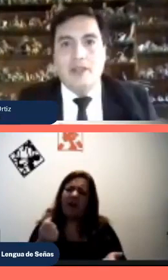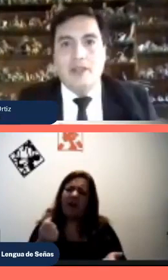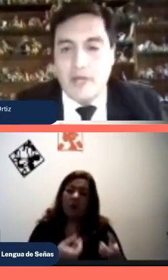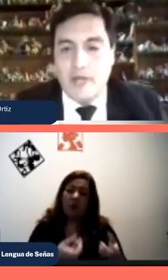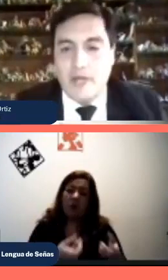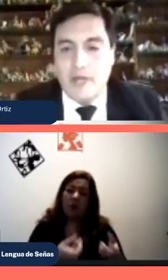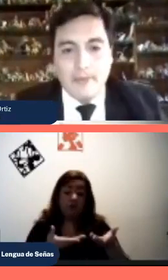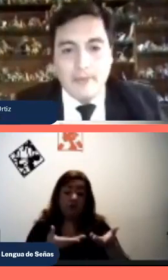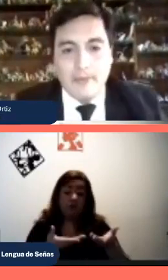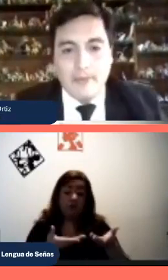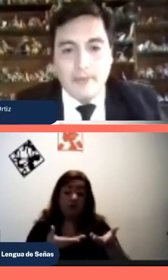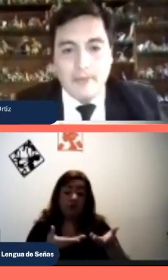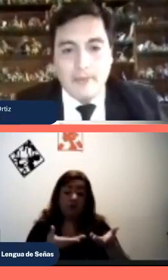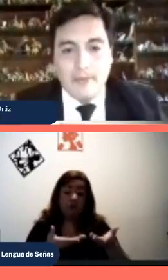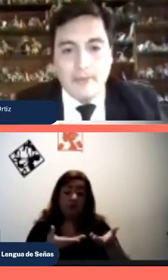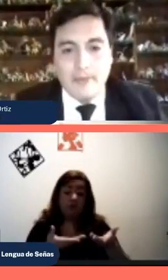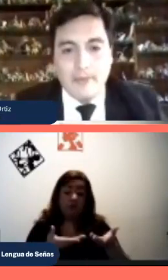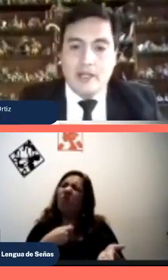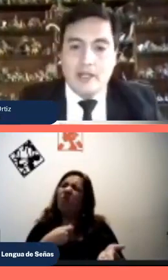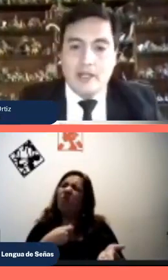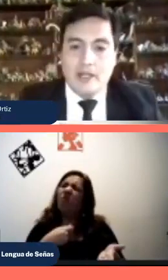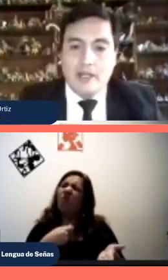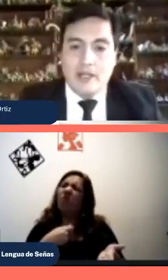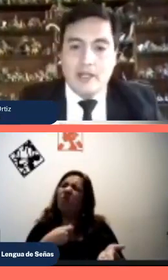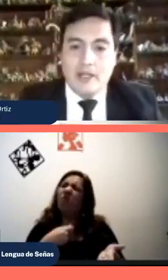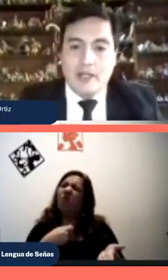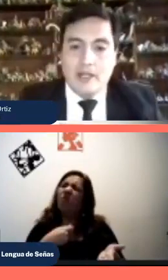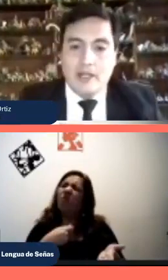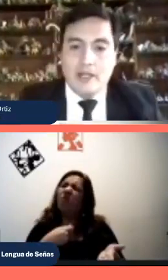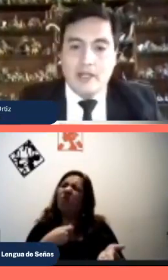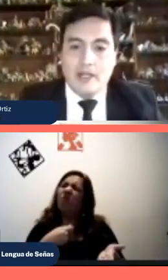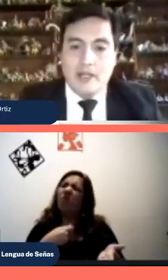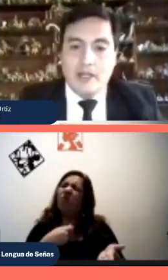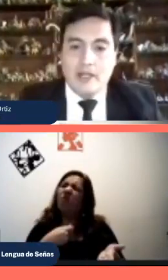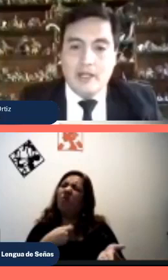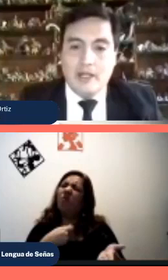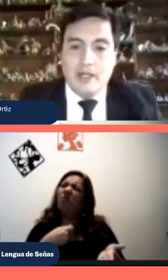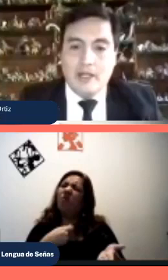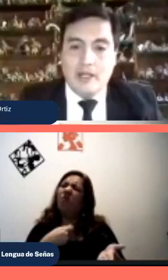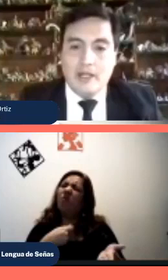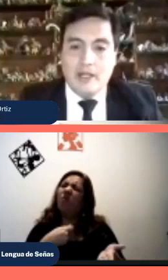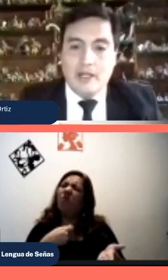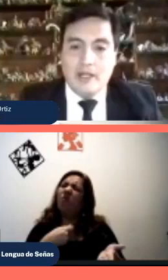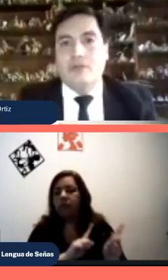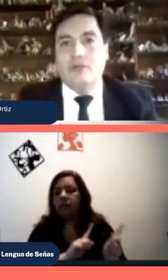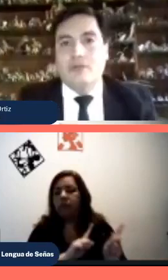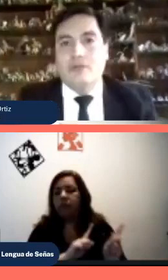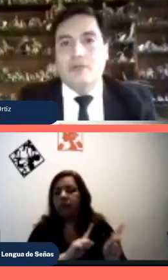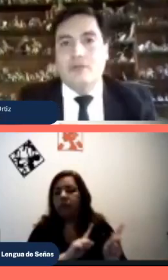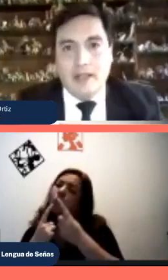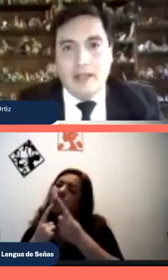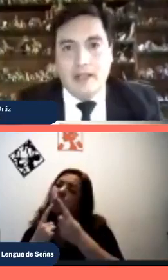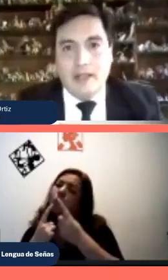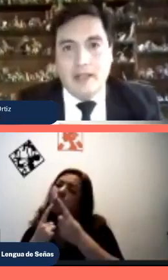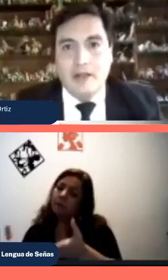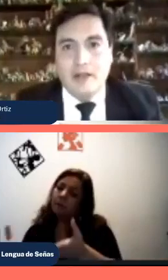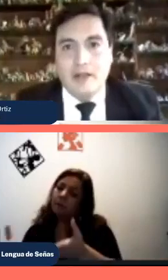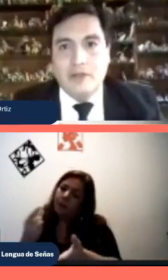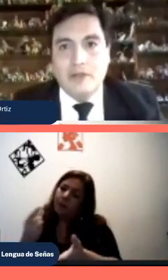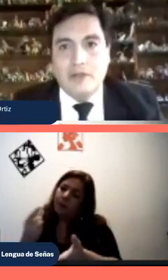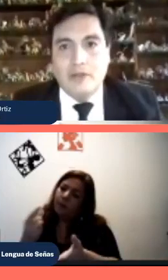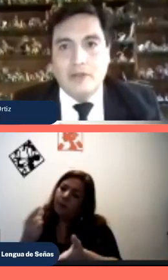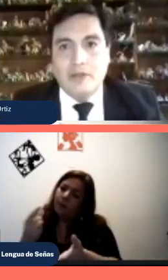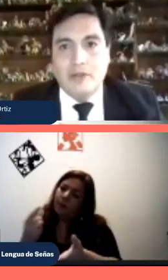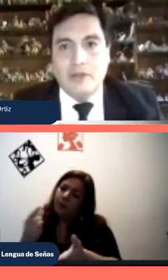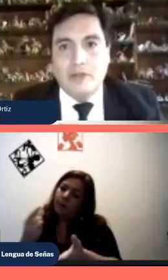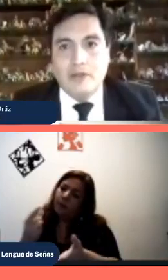había comprado, y va con la gente del museo a efecto de que le tasaran su joya, para que le dijeran cuánto